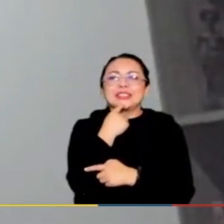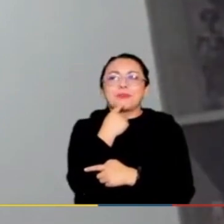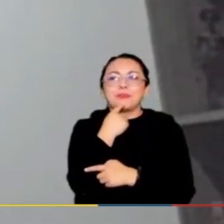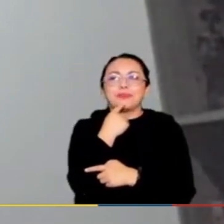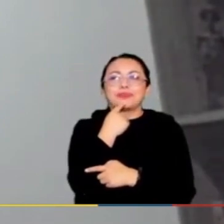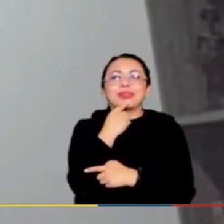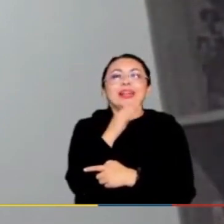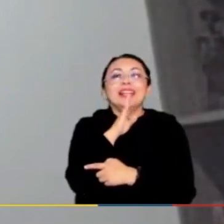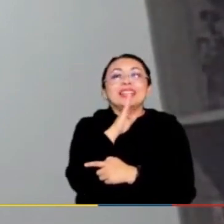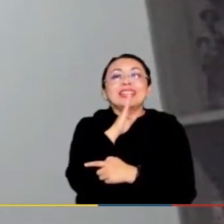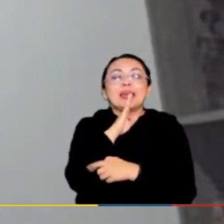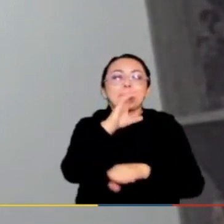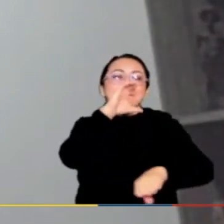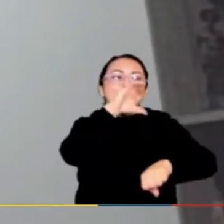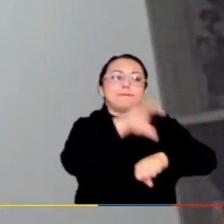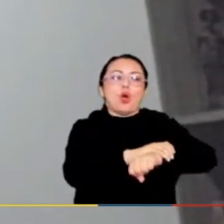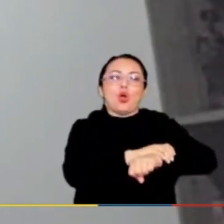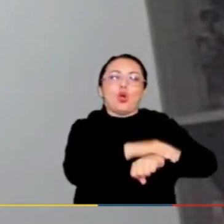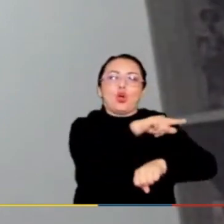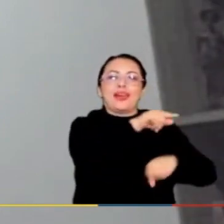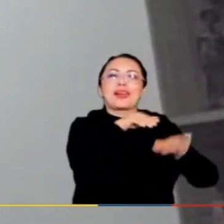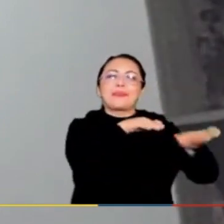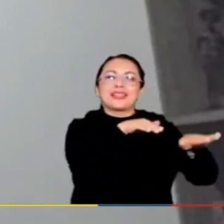del representante legal de